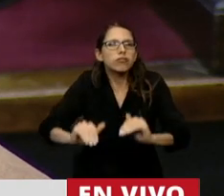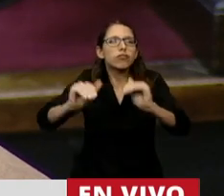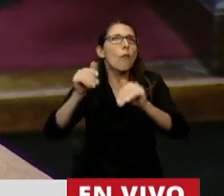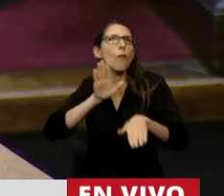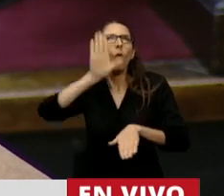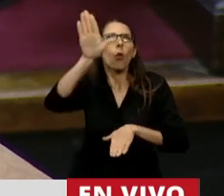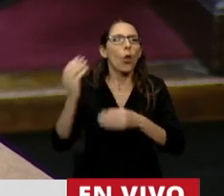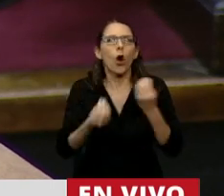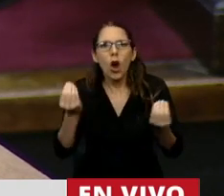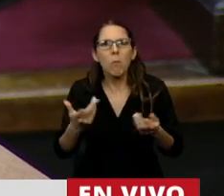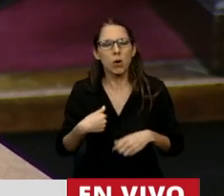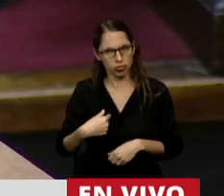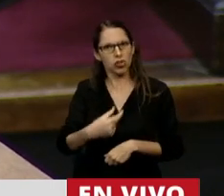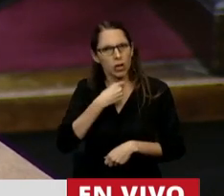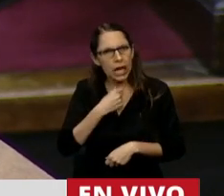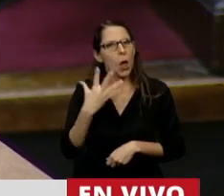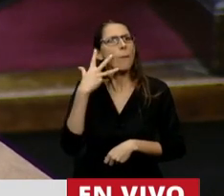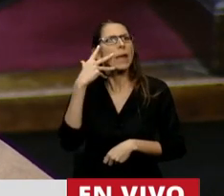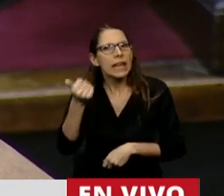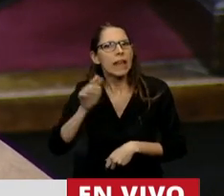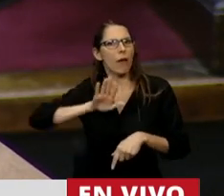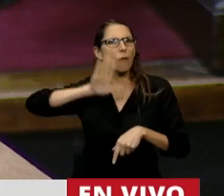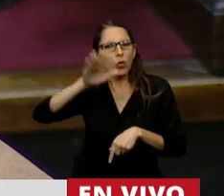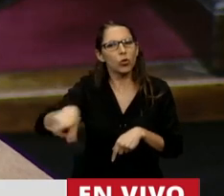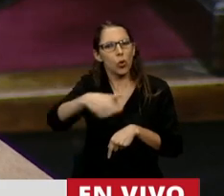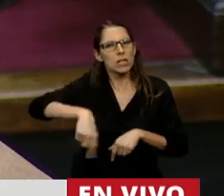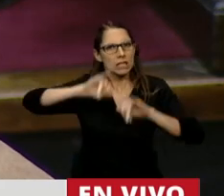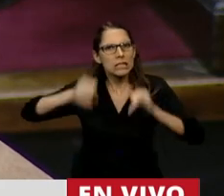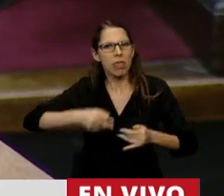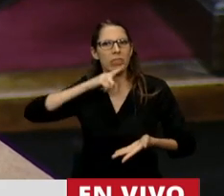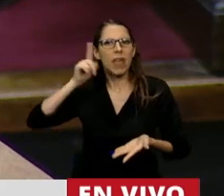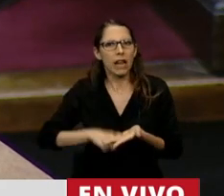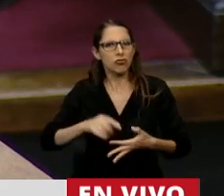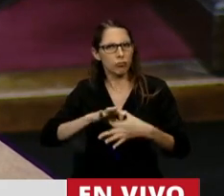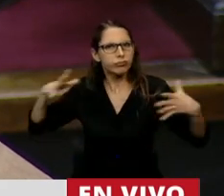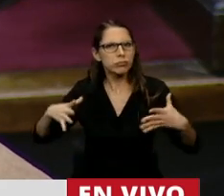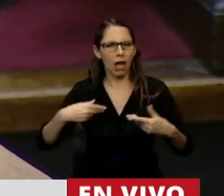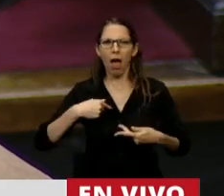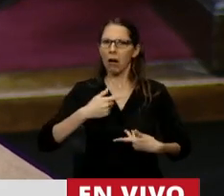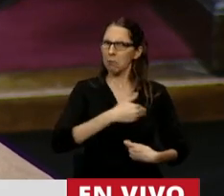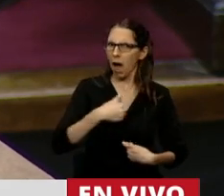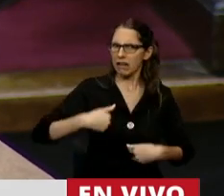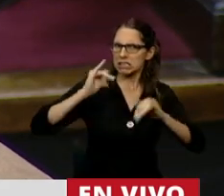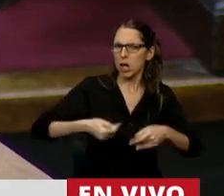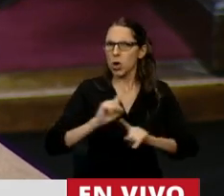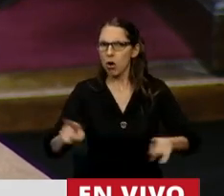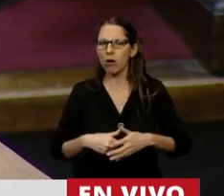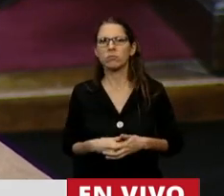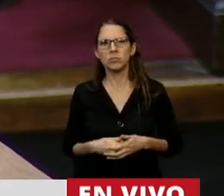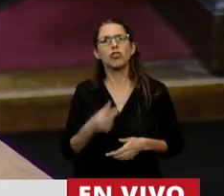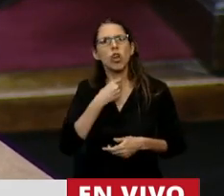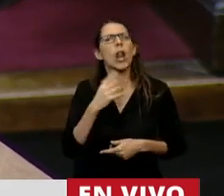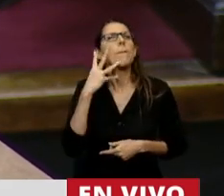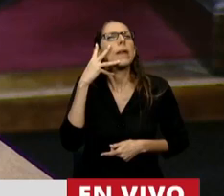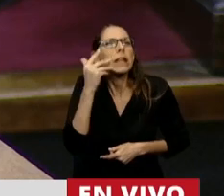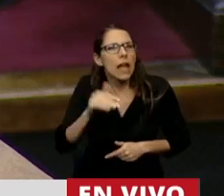quiero que mis nietas tengan la libertad de elegir cuándo y cómo ser madres. Quiero que también vivan en un